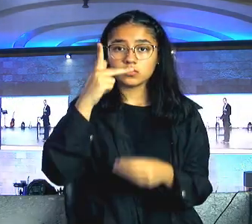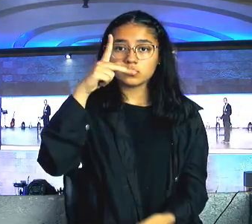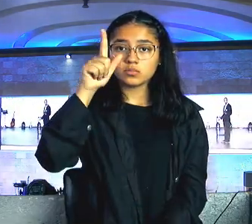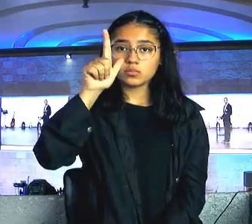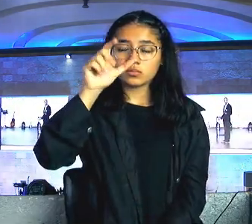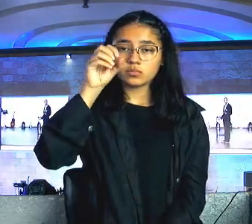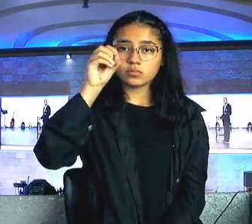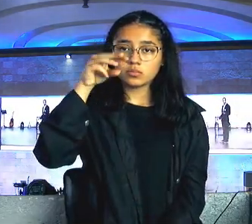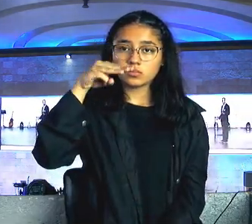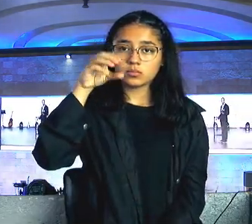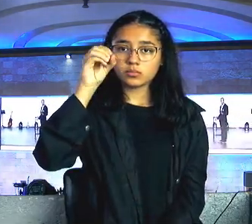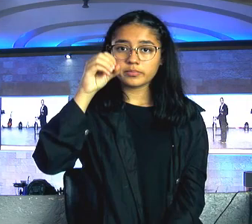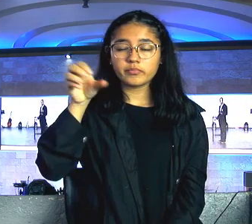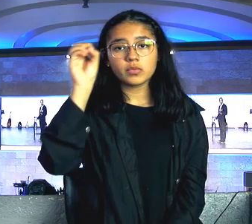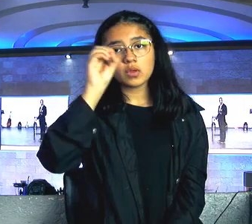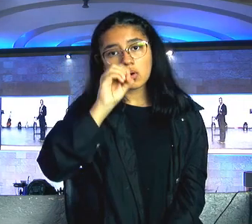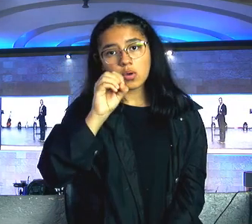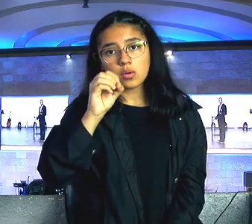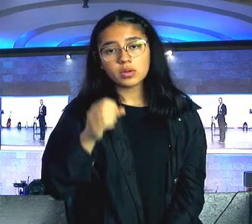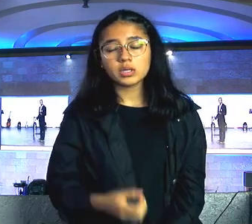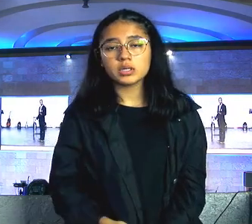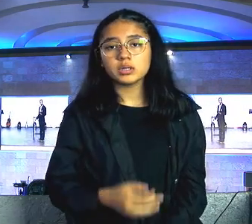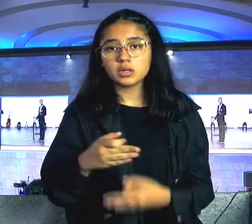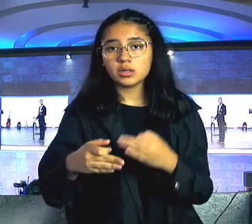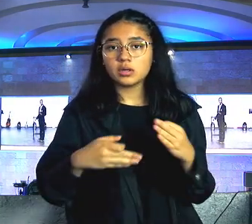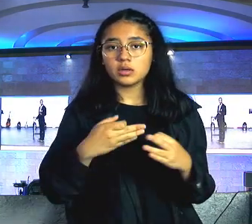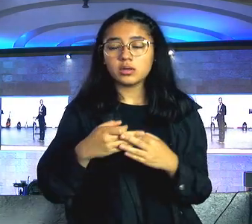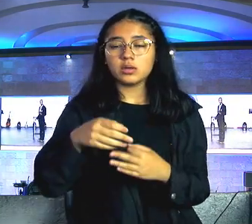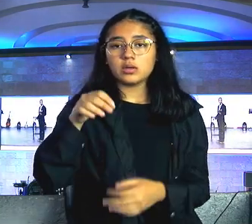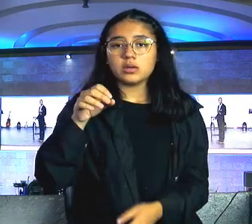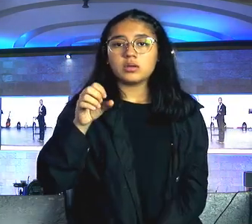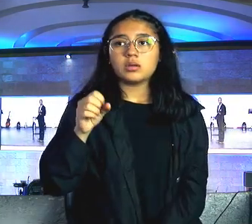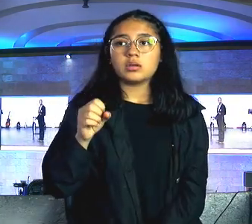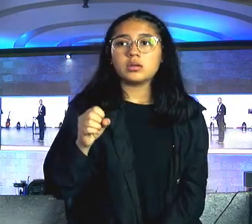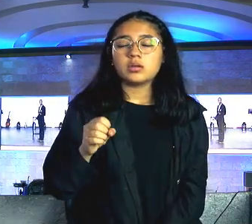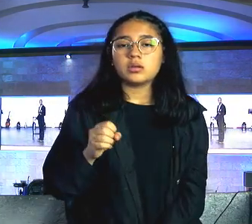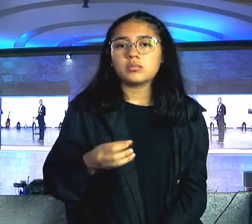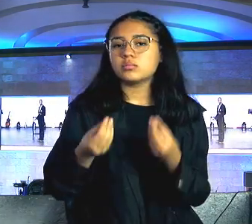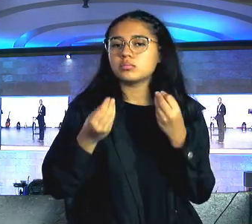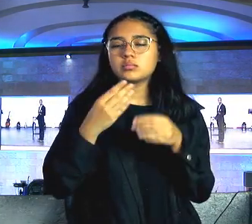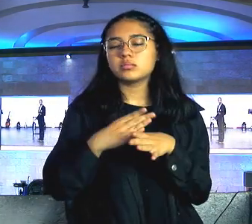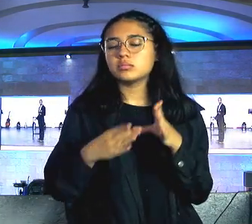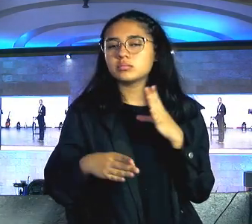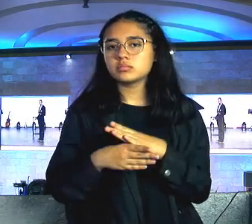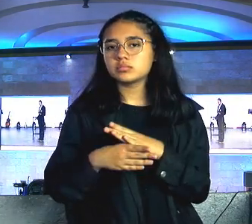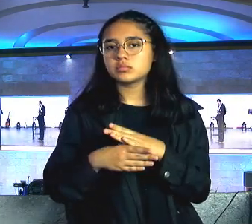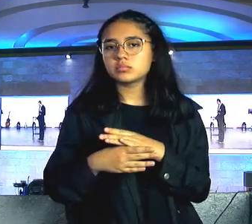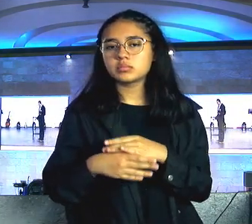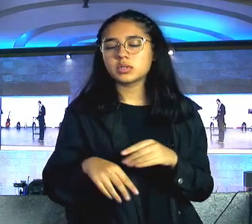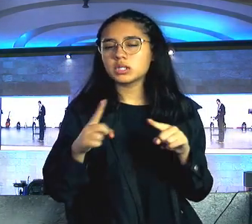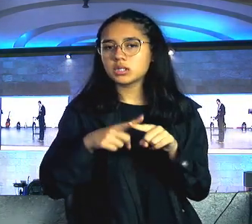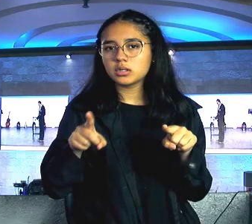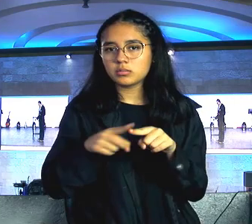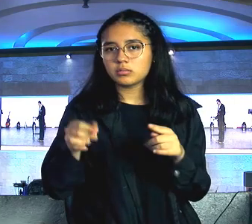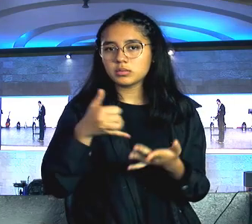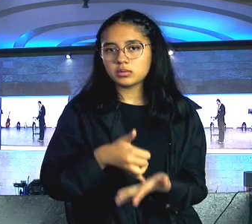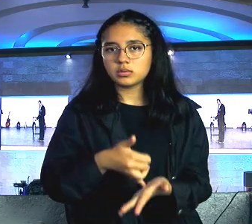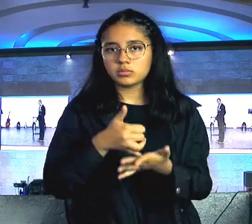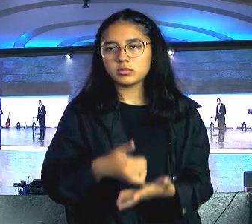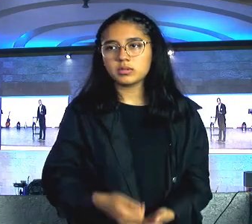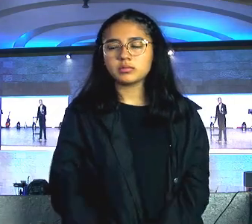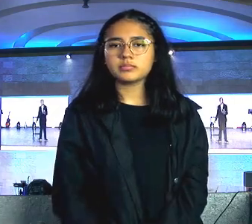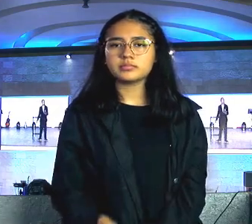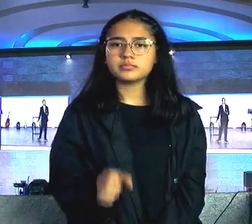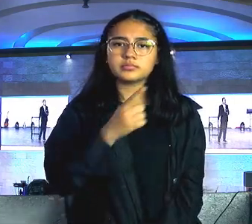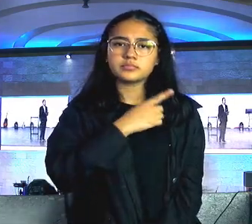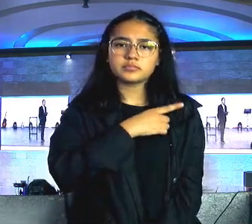lleno de cemento, o porque está lleno de algodón o de frijoles. Solamente vemos